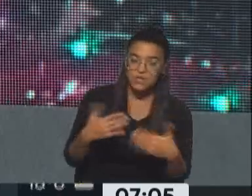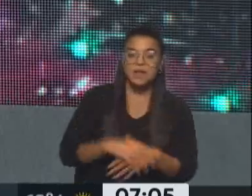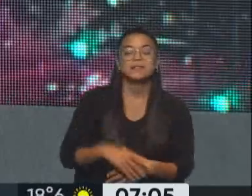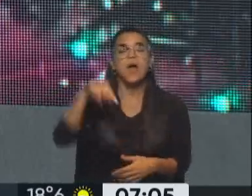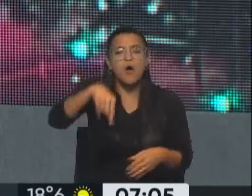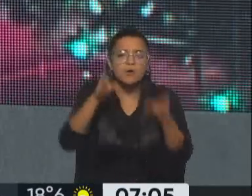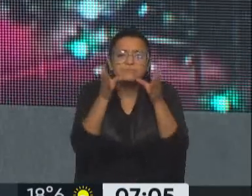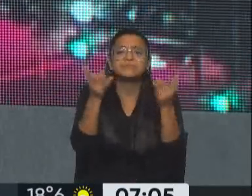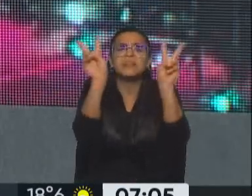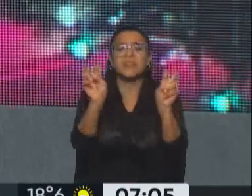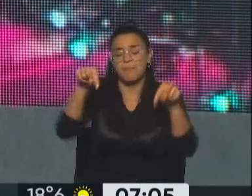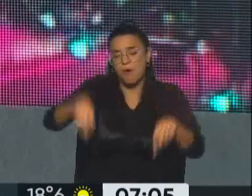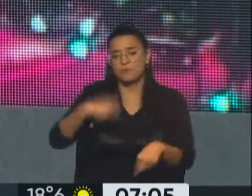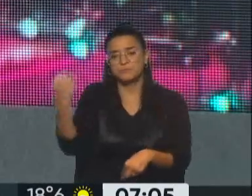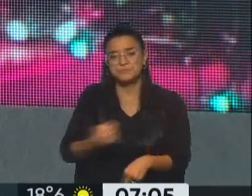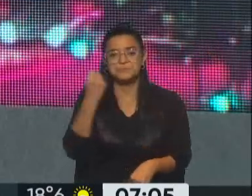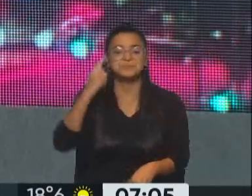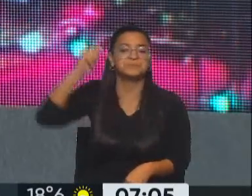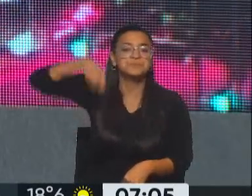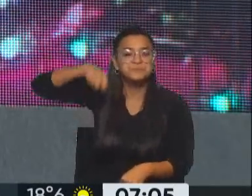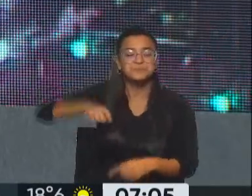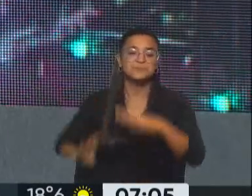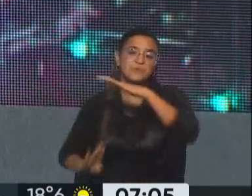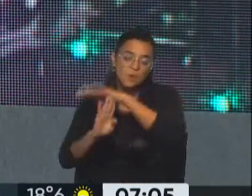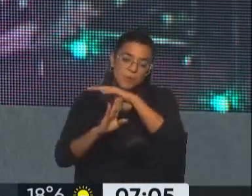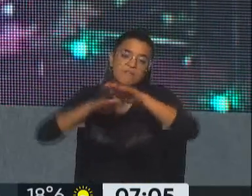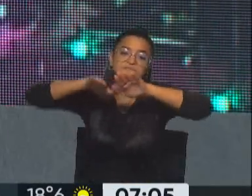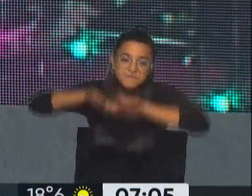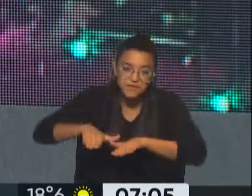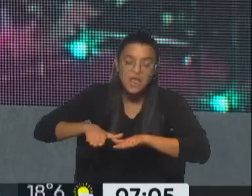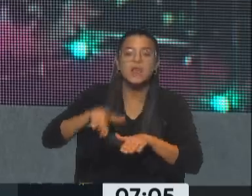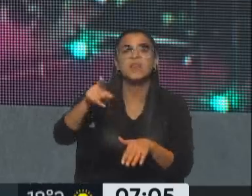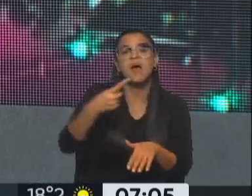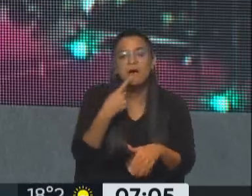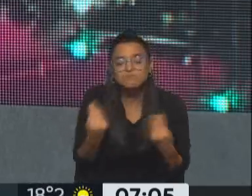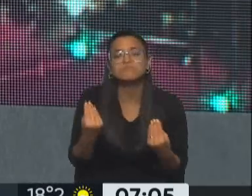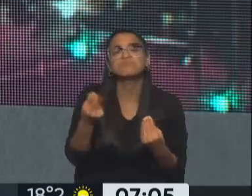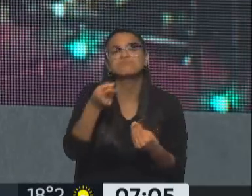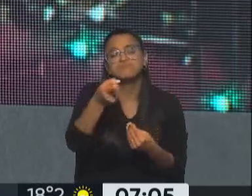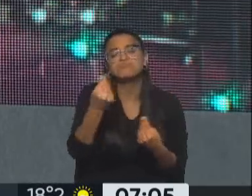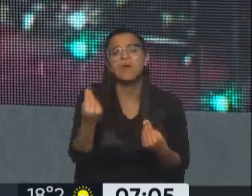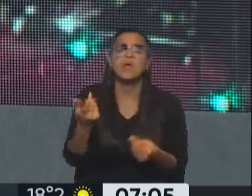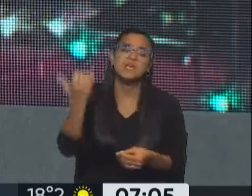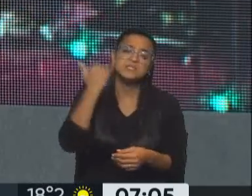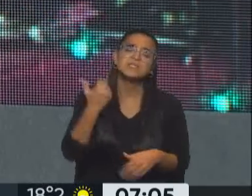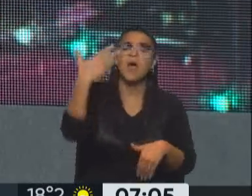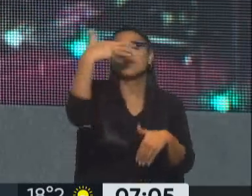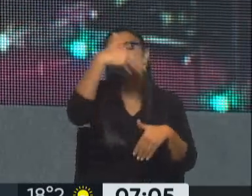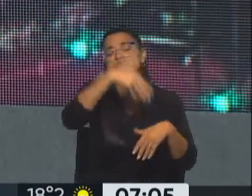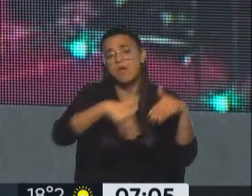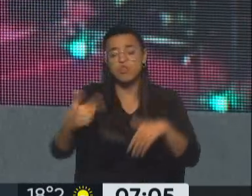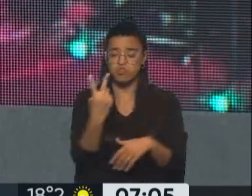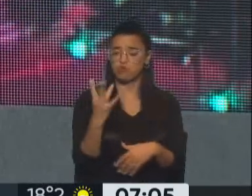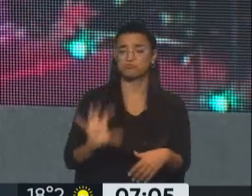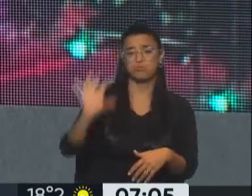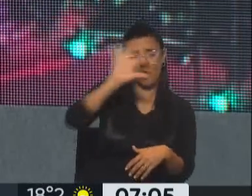Nos ocupamos ahora del tema del día, claramente el fallo de la Corte Suprema que frena, que para, que detiene las elecciones en dos provincias argentinas